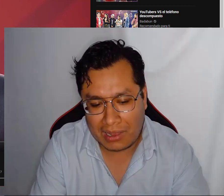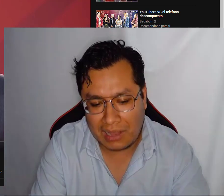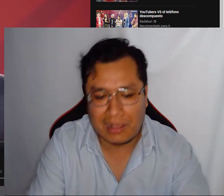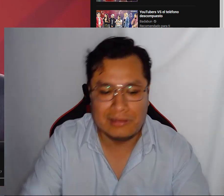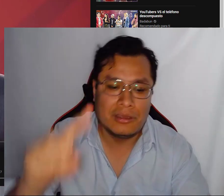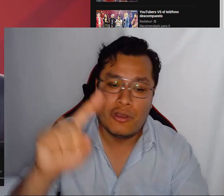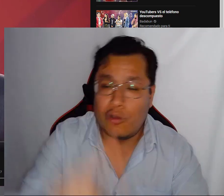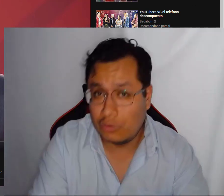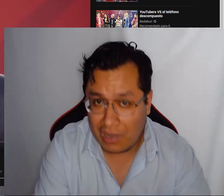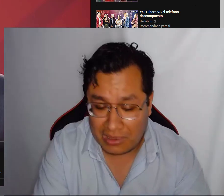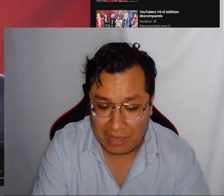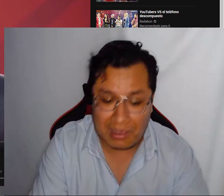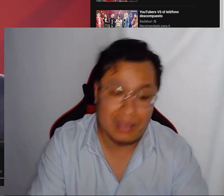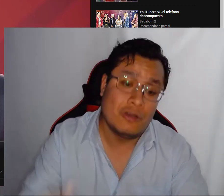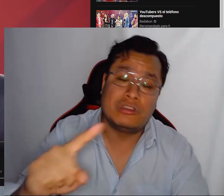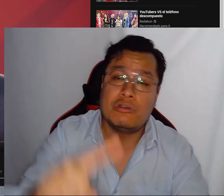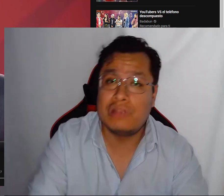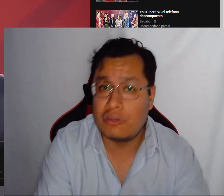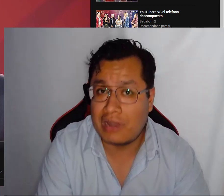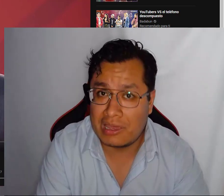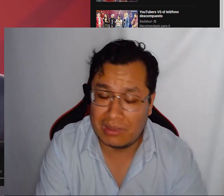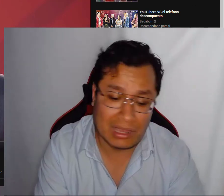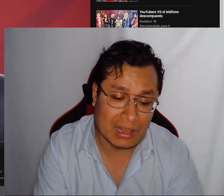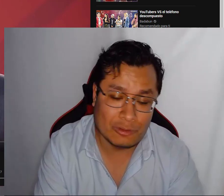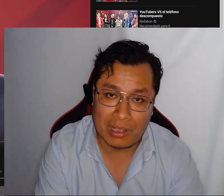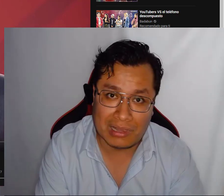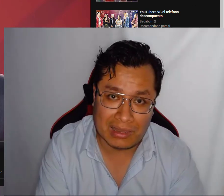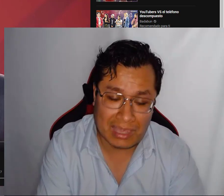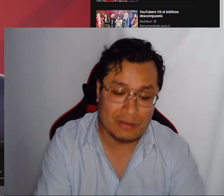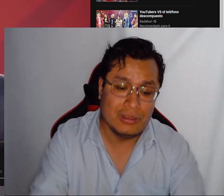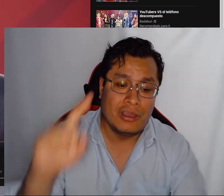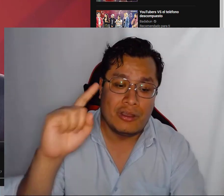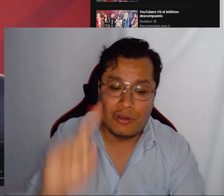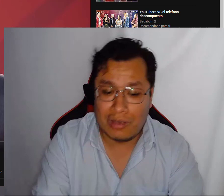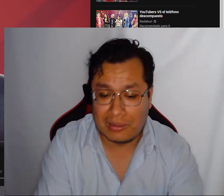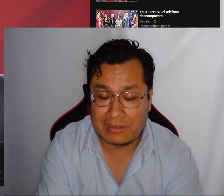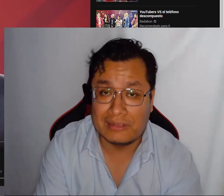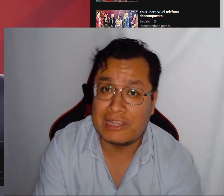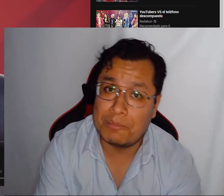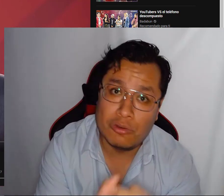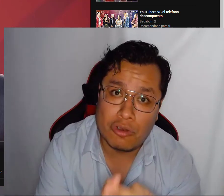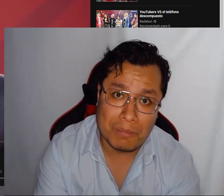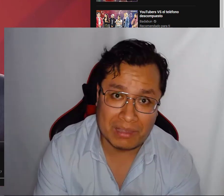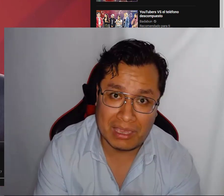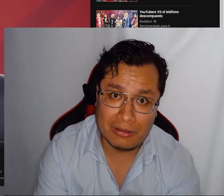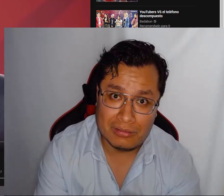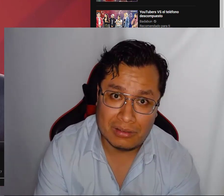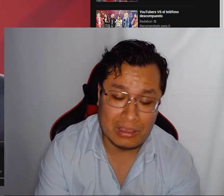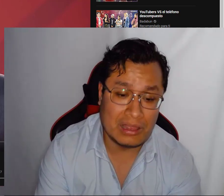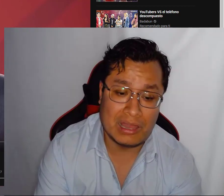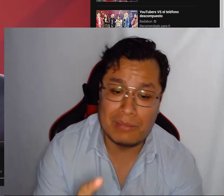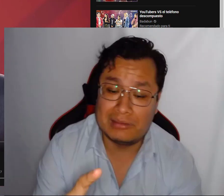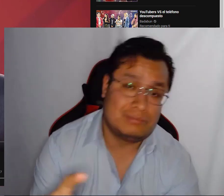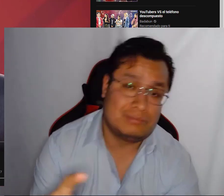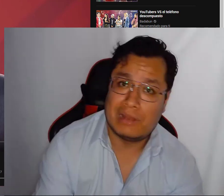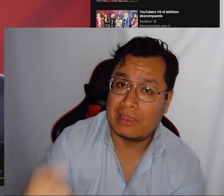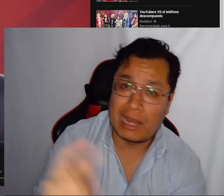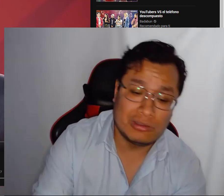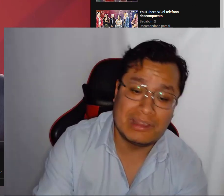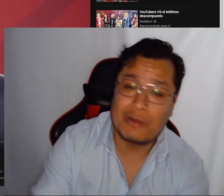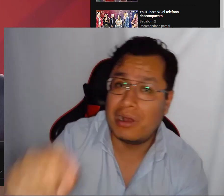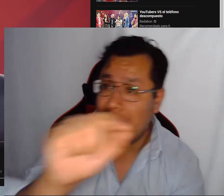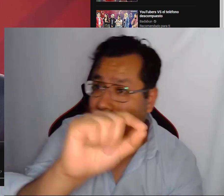la descargo de laín y estás o no la lleva o según ellos la llevan digital y nunca te vieron o éste se la pidió un compañero y nada más